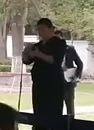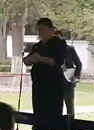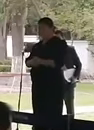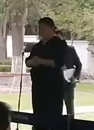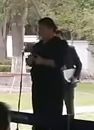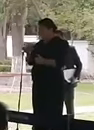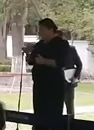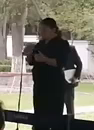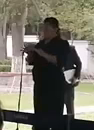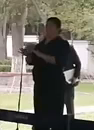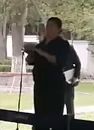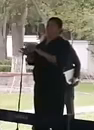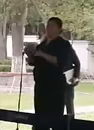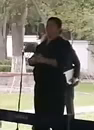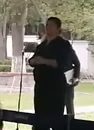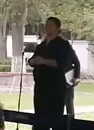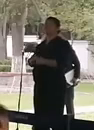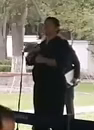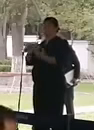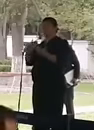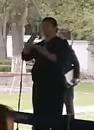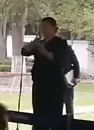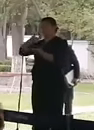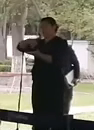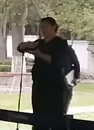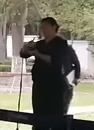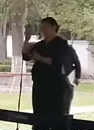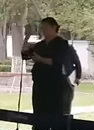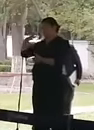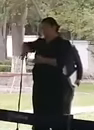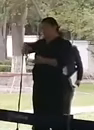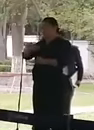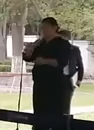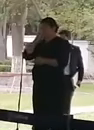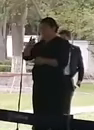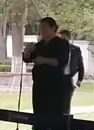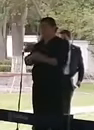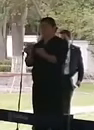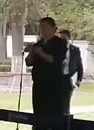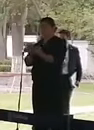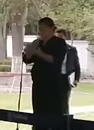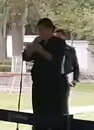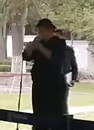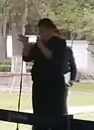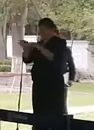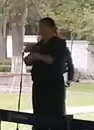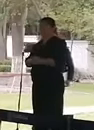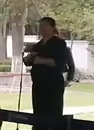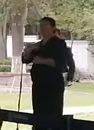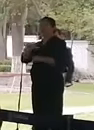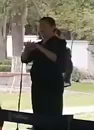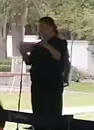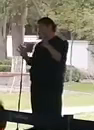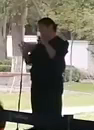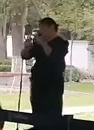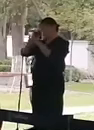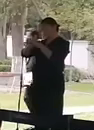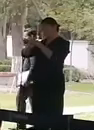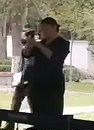adelanto. Ahora que fui a Nueva York, también quiero comentarles que se hicieron las relaciones para